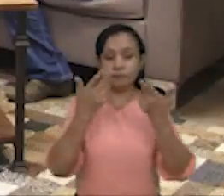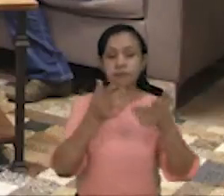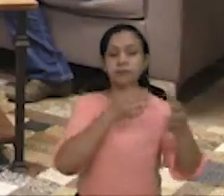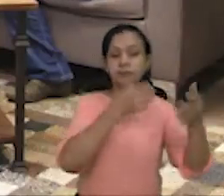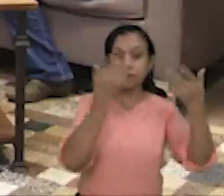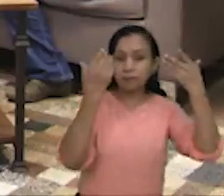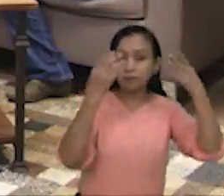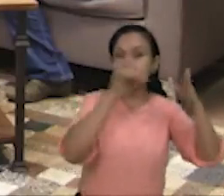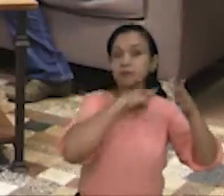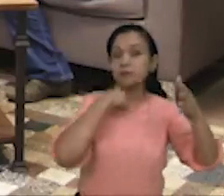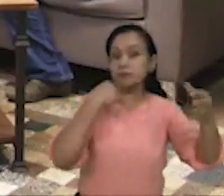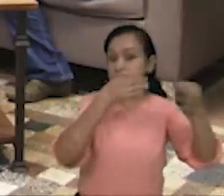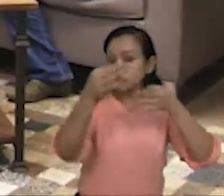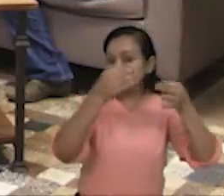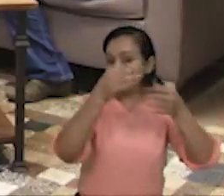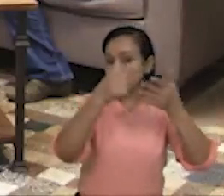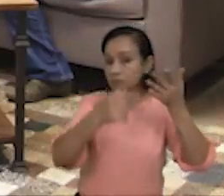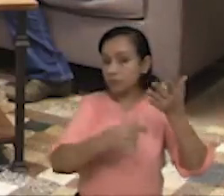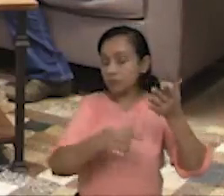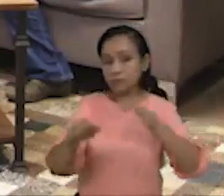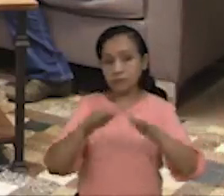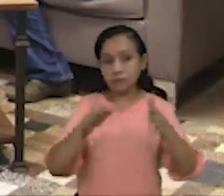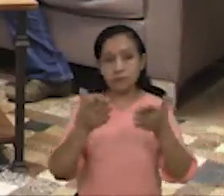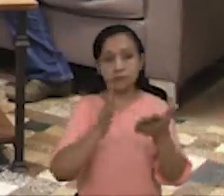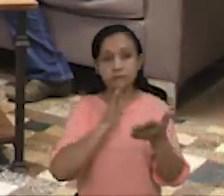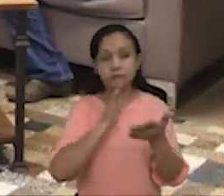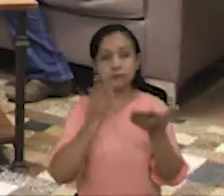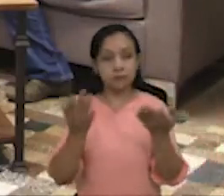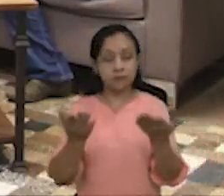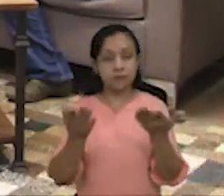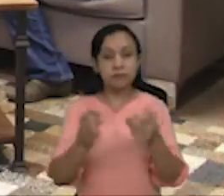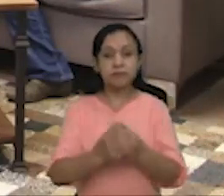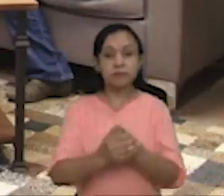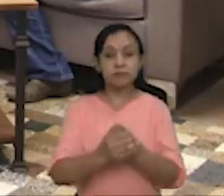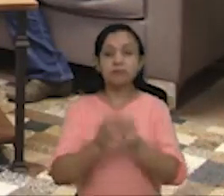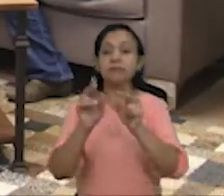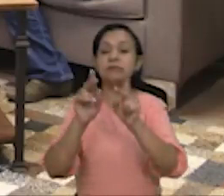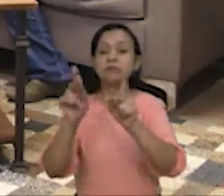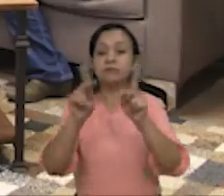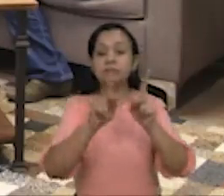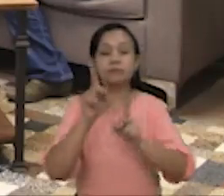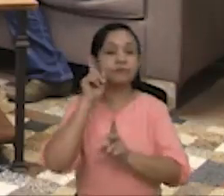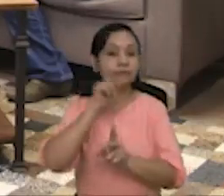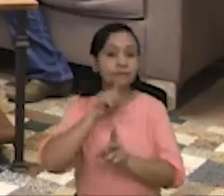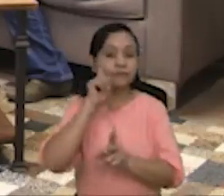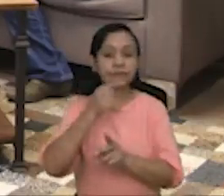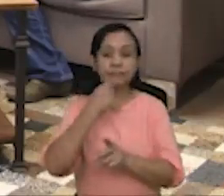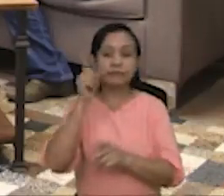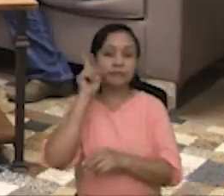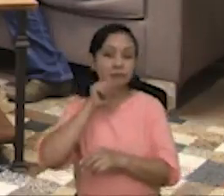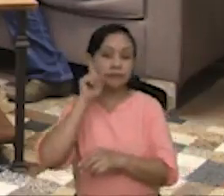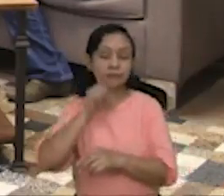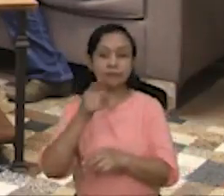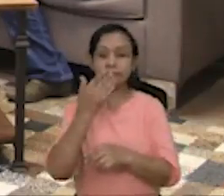objetivo. Y no podés llenar esos objetivos o no podés plantearte públicamente con mentiras, engañando a la gente, porque eso no